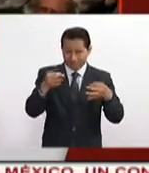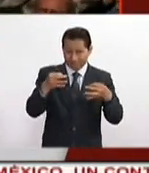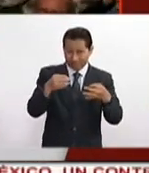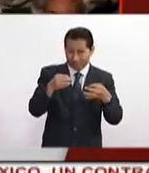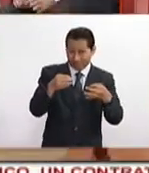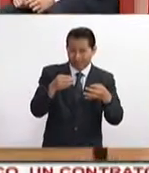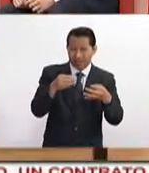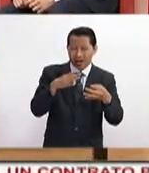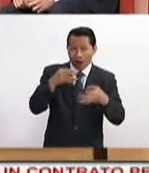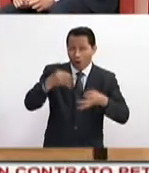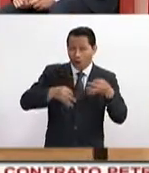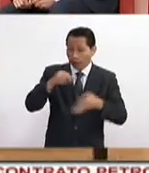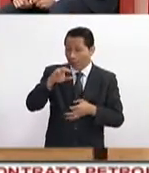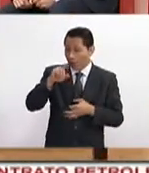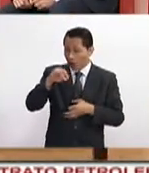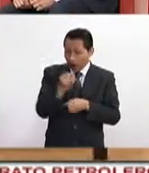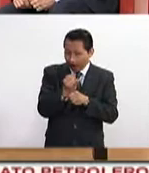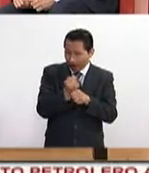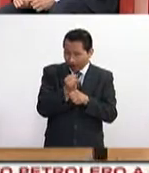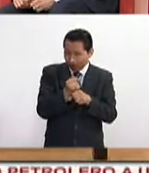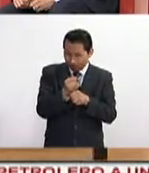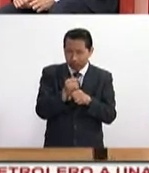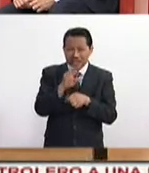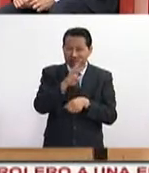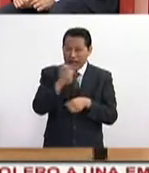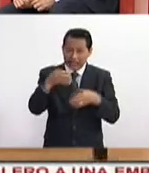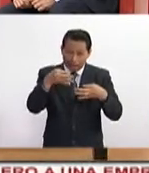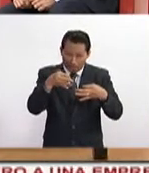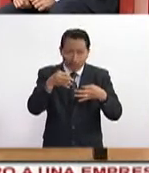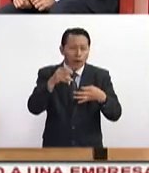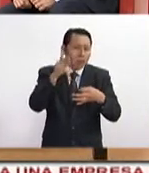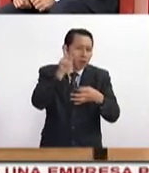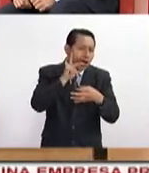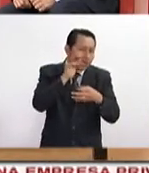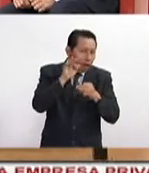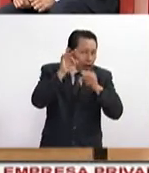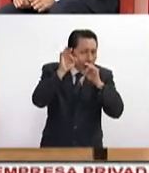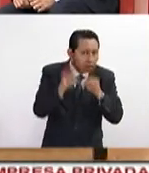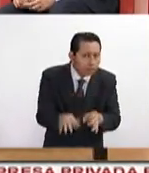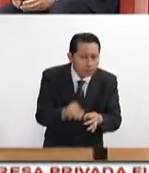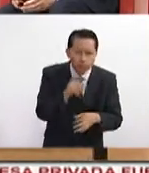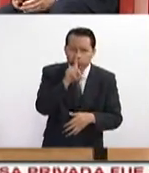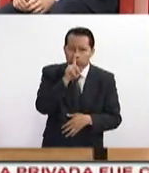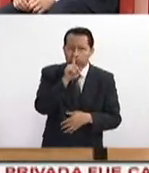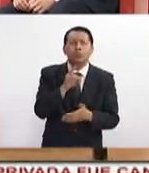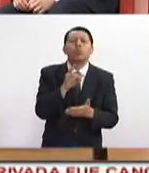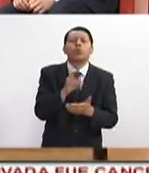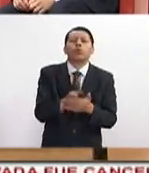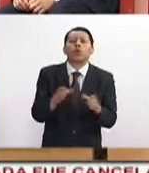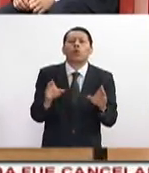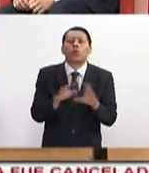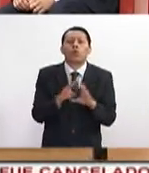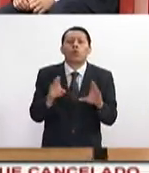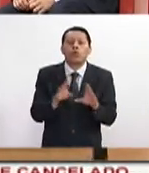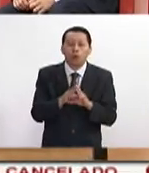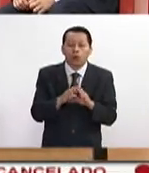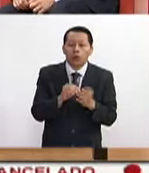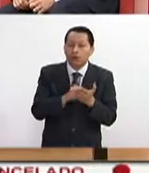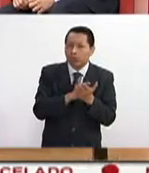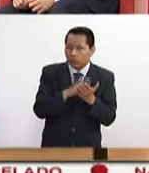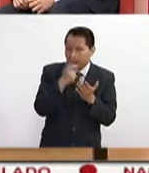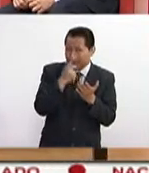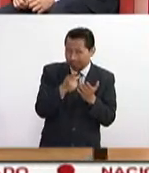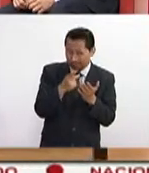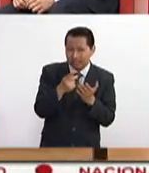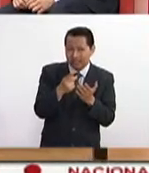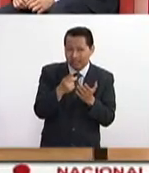presenta el juez Moro de la investigación, no hay pruebas fehacientes, solamente está como lo que se menciona que él